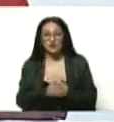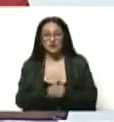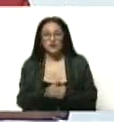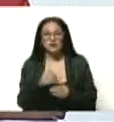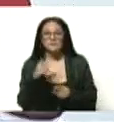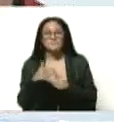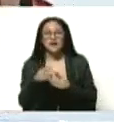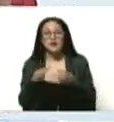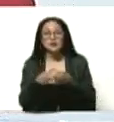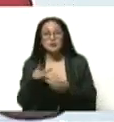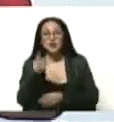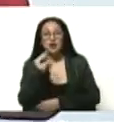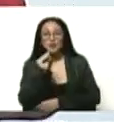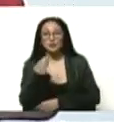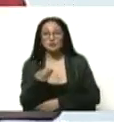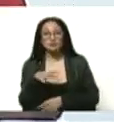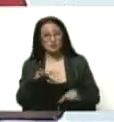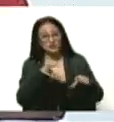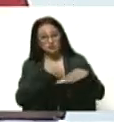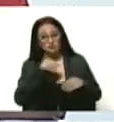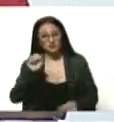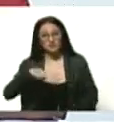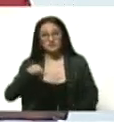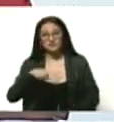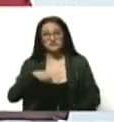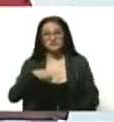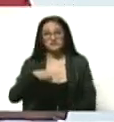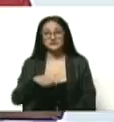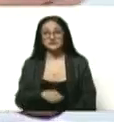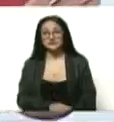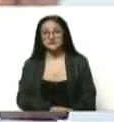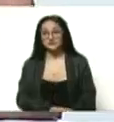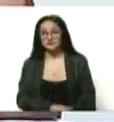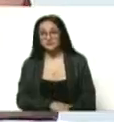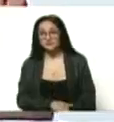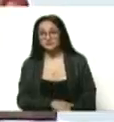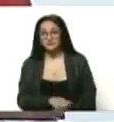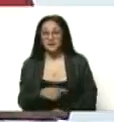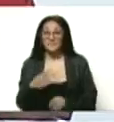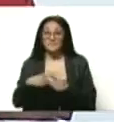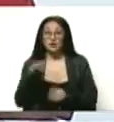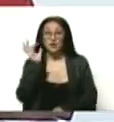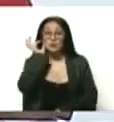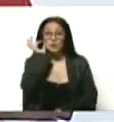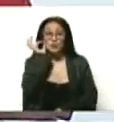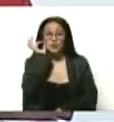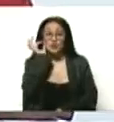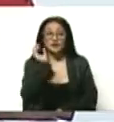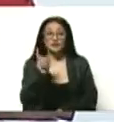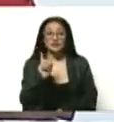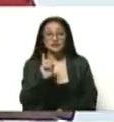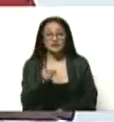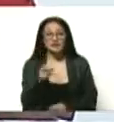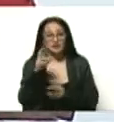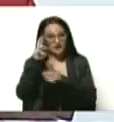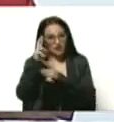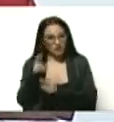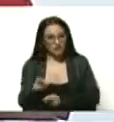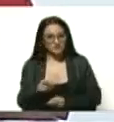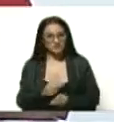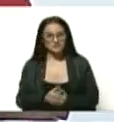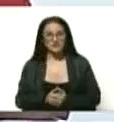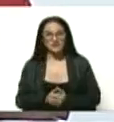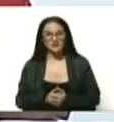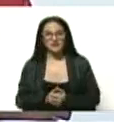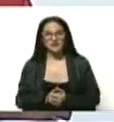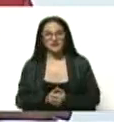juventud, lo han asumido con rigurosidad. Pero las mujeres, en verdad, hay que hacerles un gran reconocimiento porque